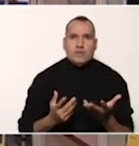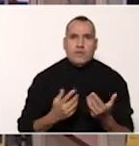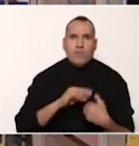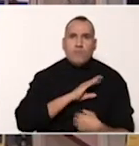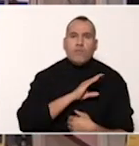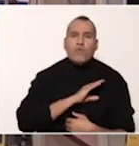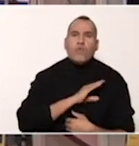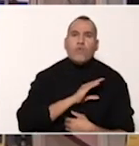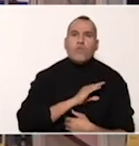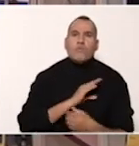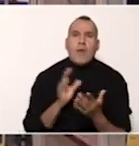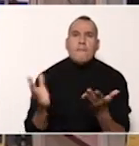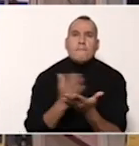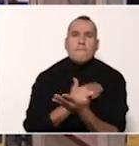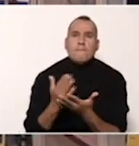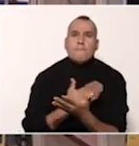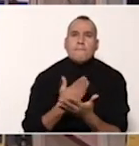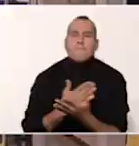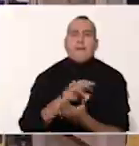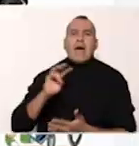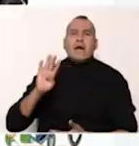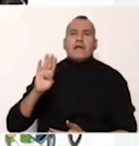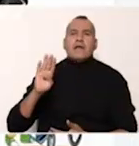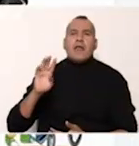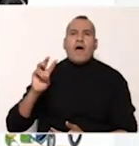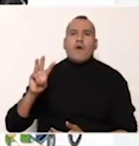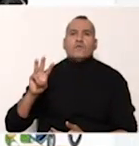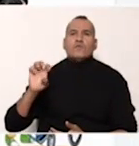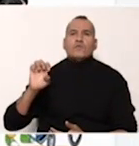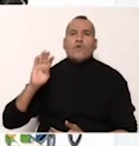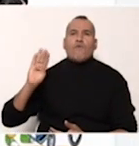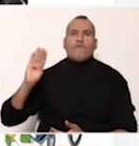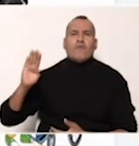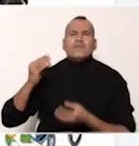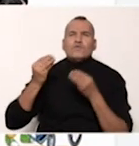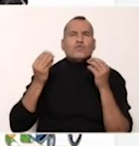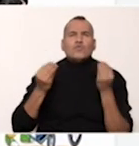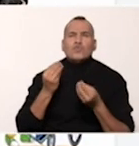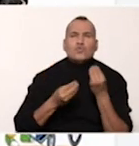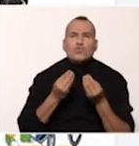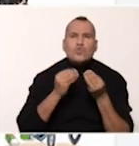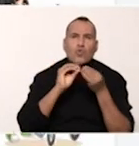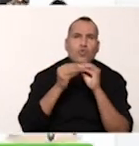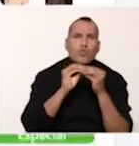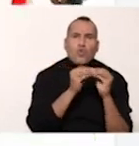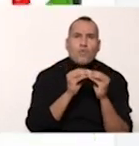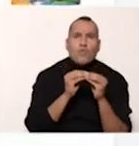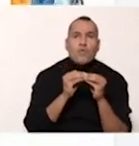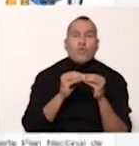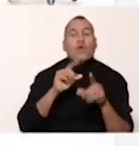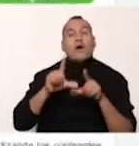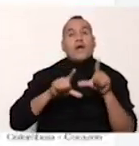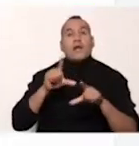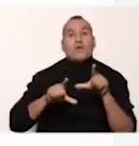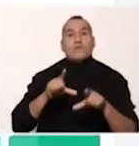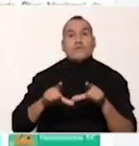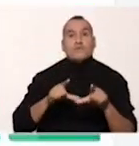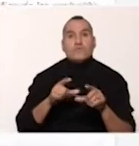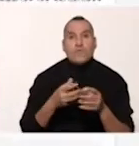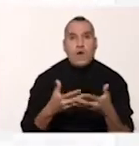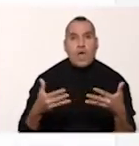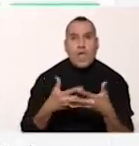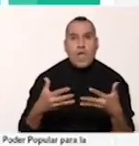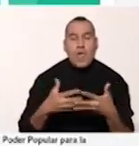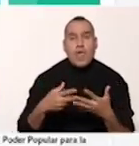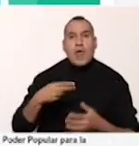web. Pero ¿te has preguntado cómo se desarrollan las páginas web? Para ello se utiliza un lenguaje llamado HTML, en